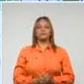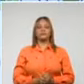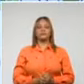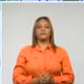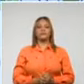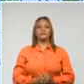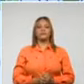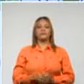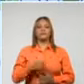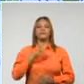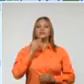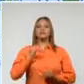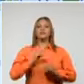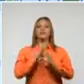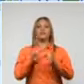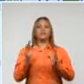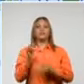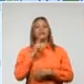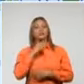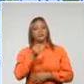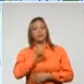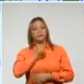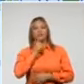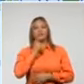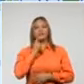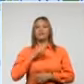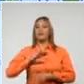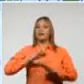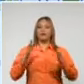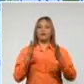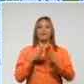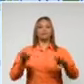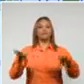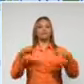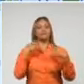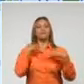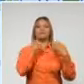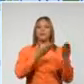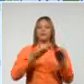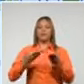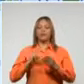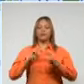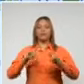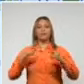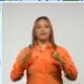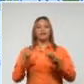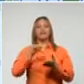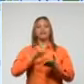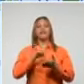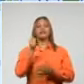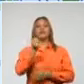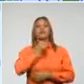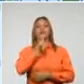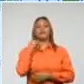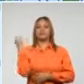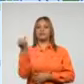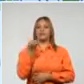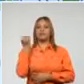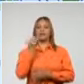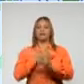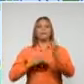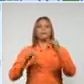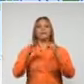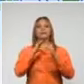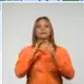Buenos días para ti, Agdiel, para todos los que nos acompañan. Sean bienvenidos una vez más a la sede del Centro de Prensa Internacional del Ministerio de